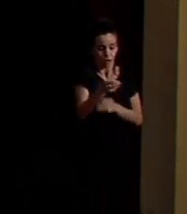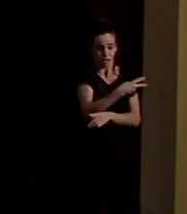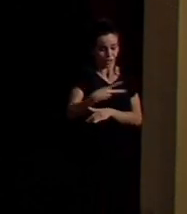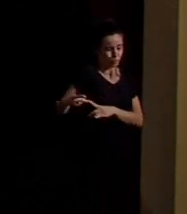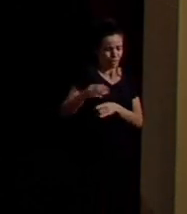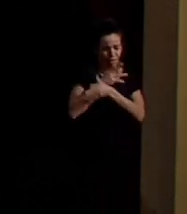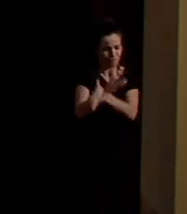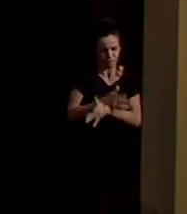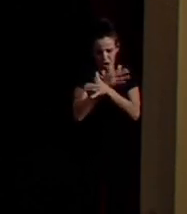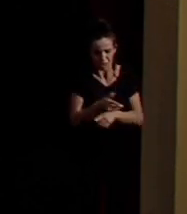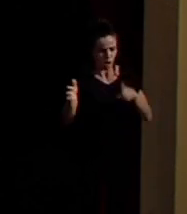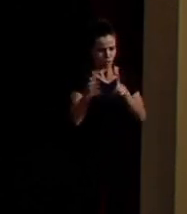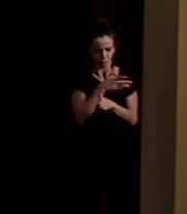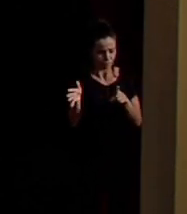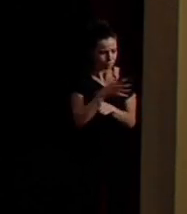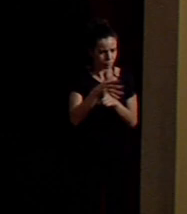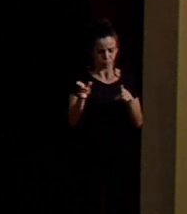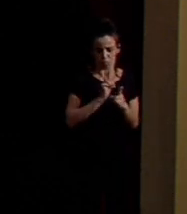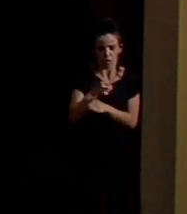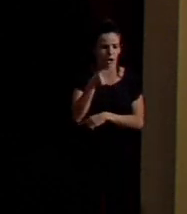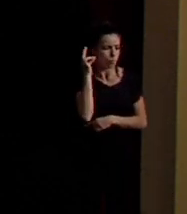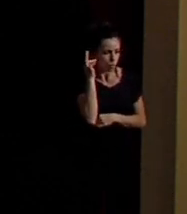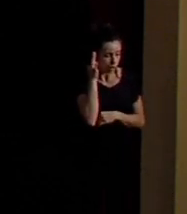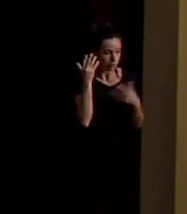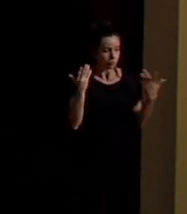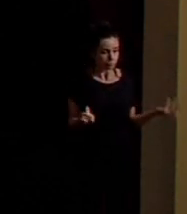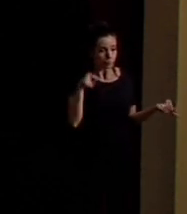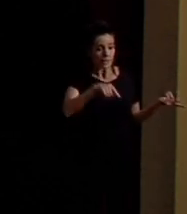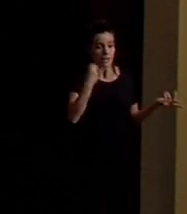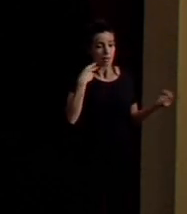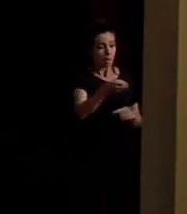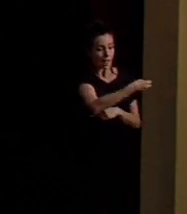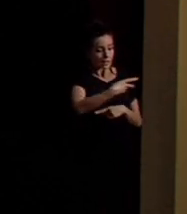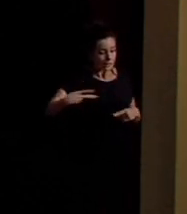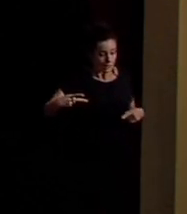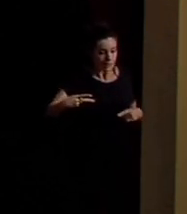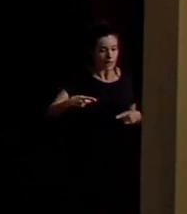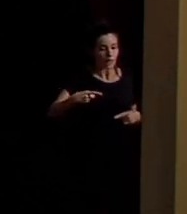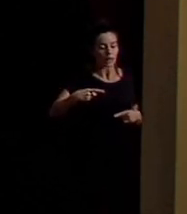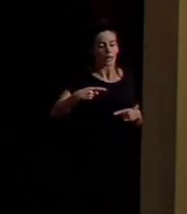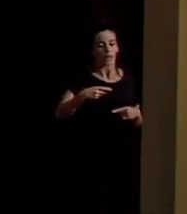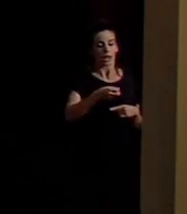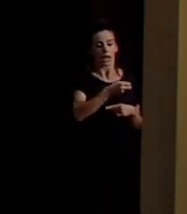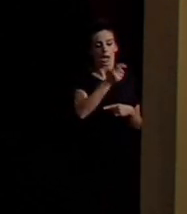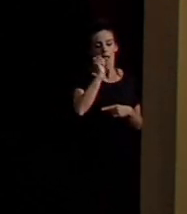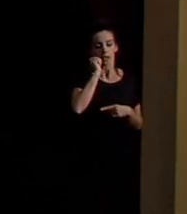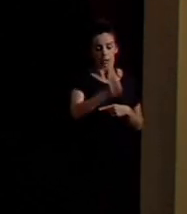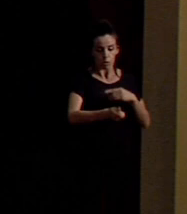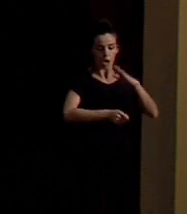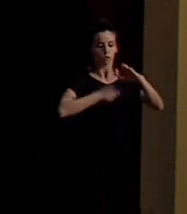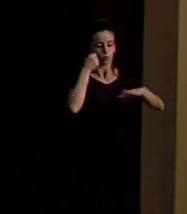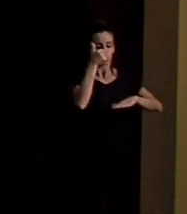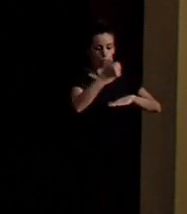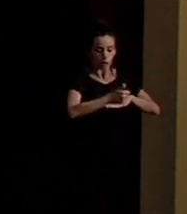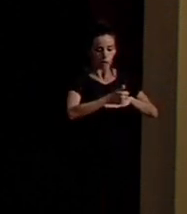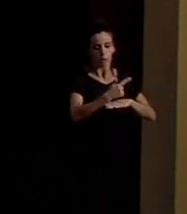de violación, de agresión sexual y de violencia contra esa mujer, ¿no? Entonces, en esa sentencia, el Tribunal Supremo entiende que